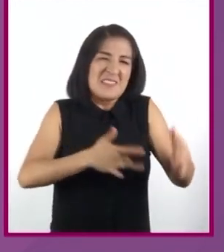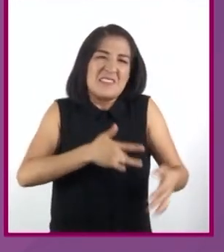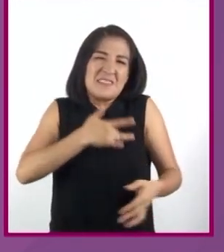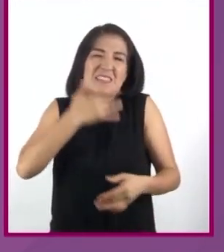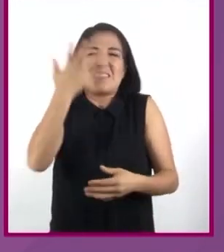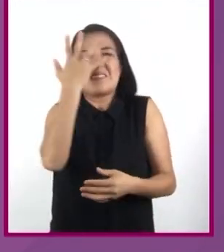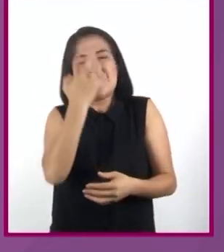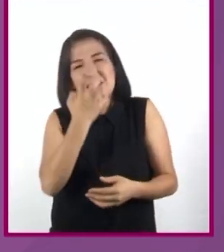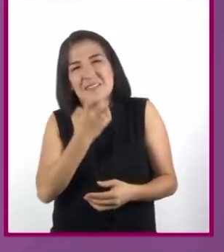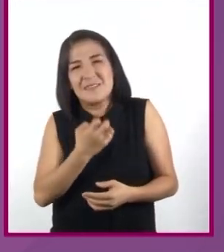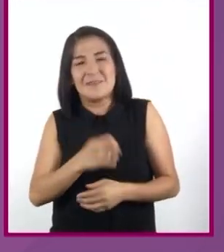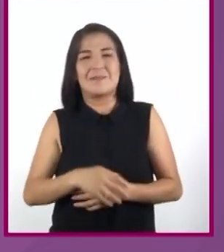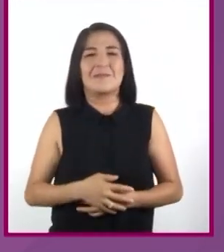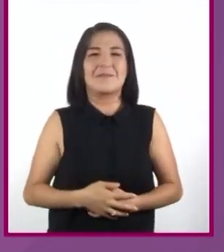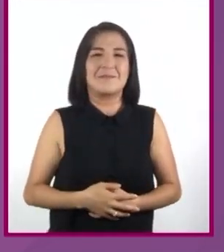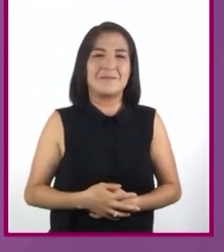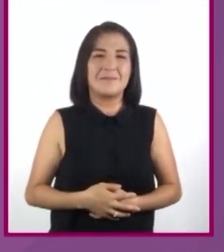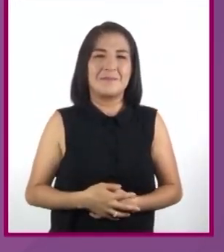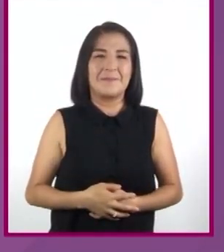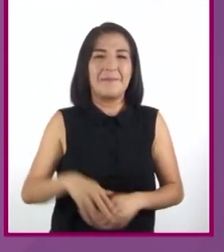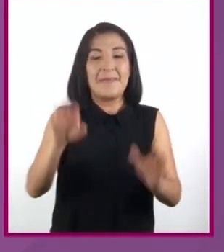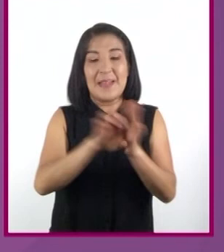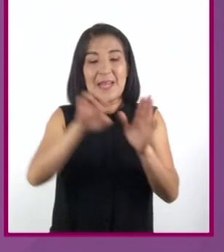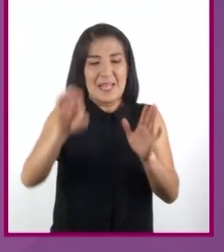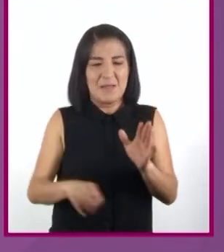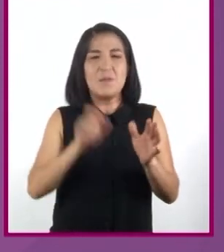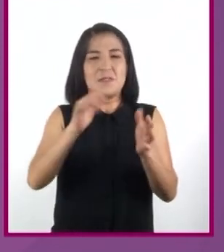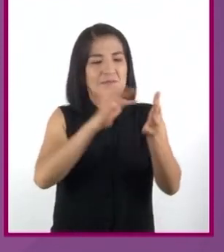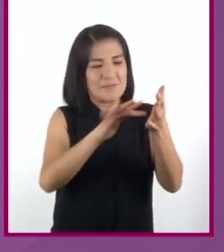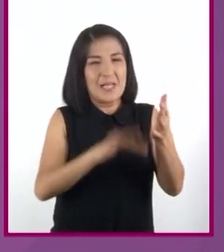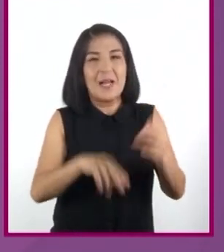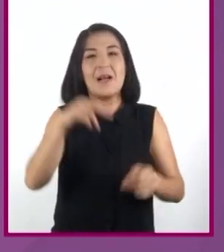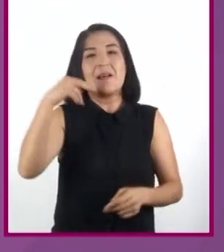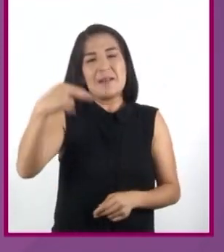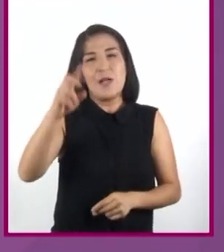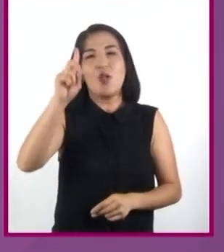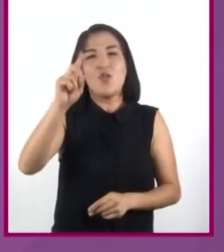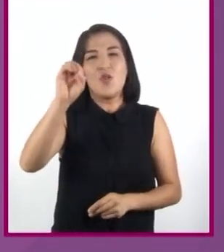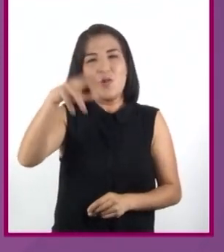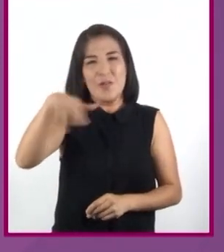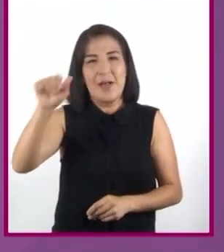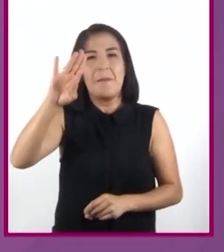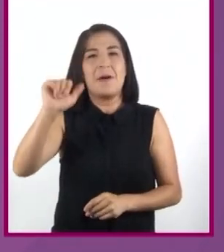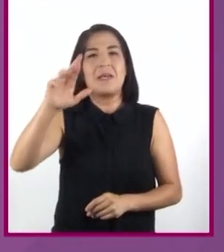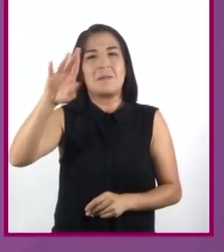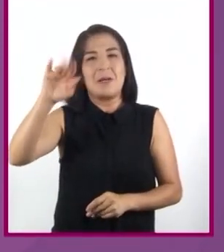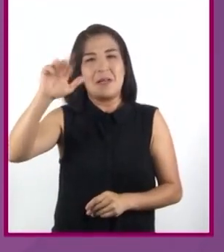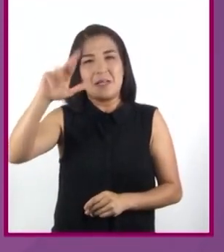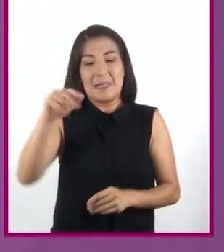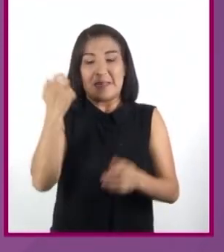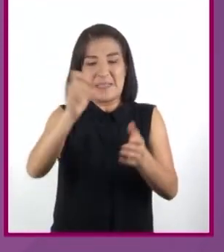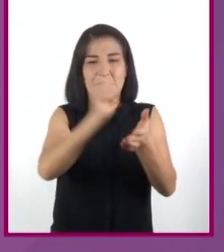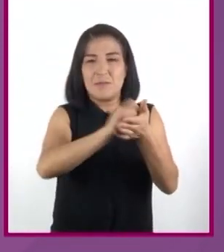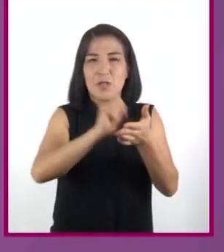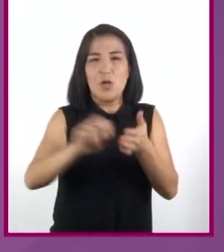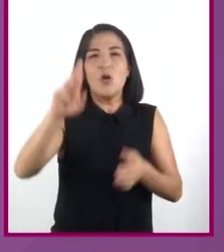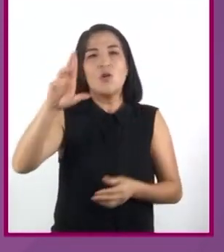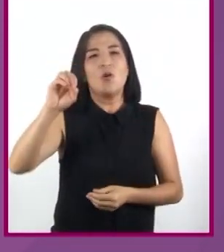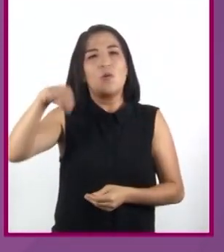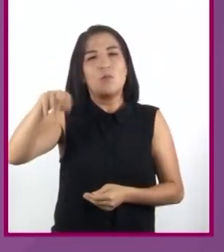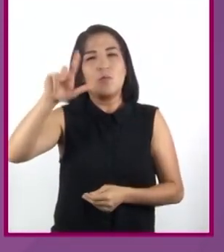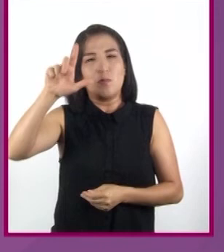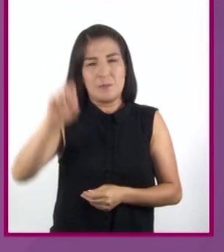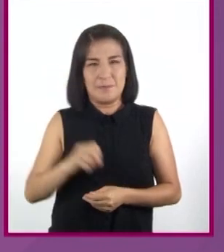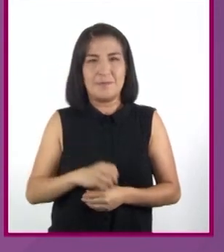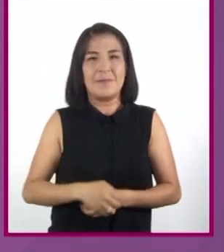desencantado. Un ejemplo de ello es la novela Doña Bárbara, del escritor venezolano Rómulo